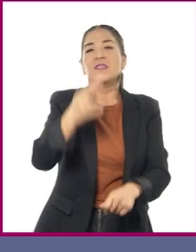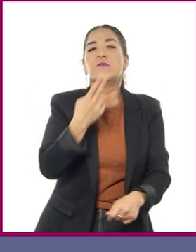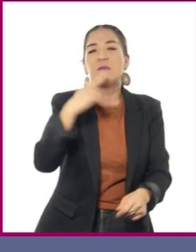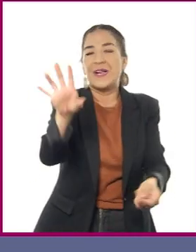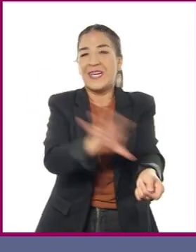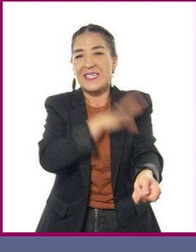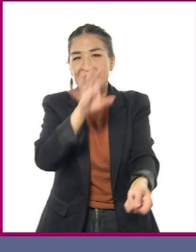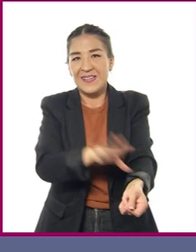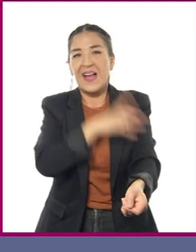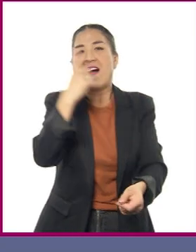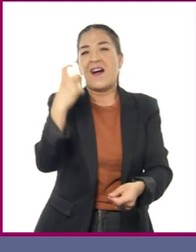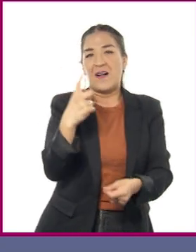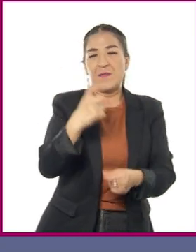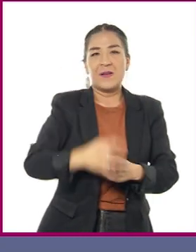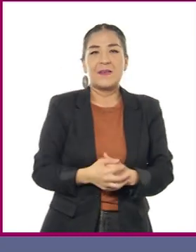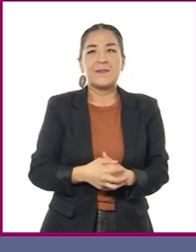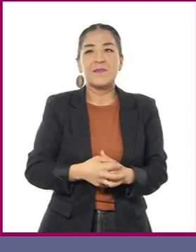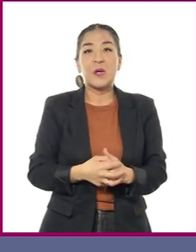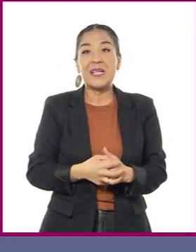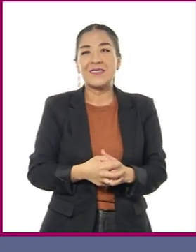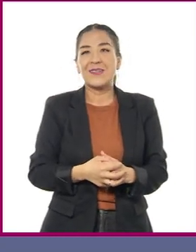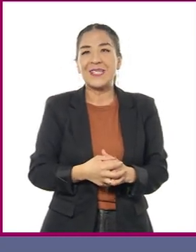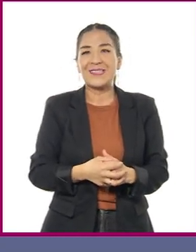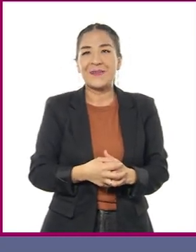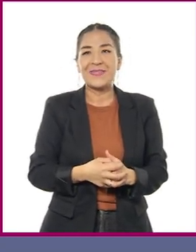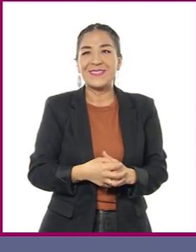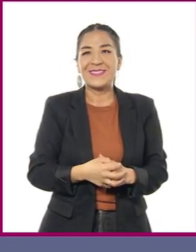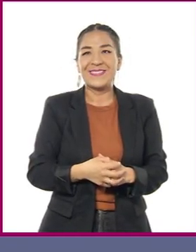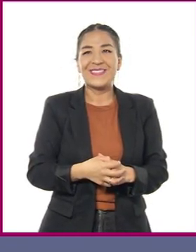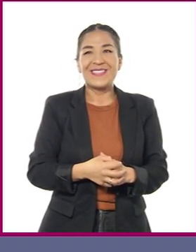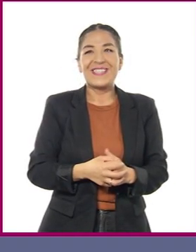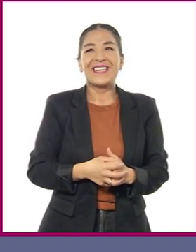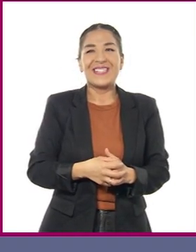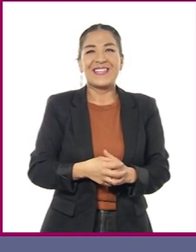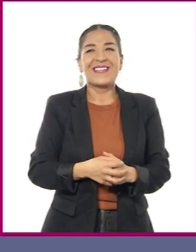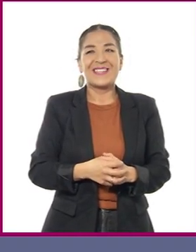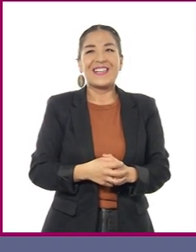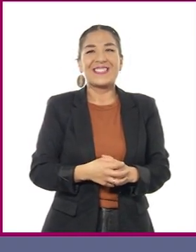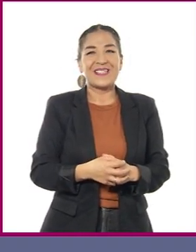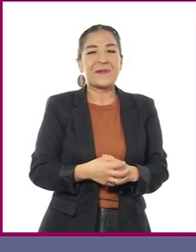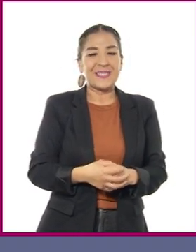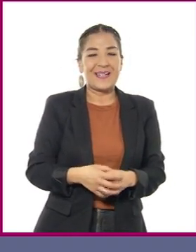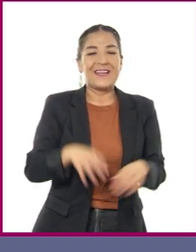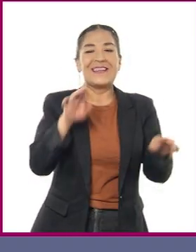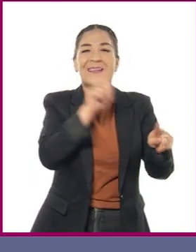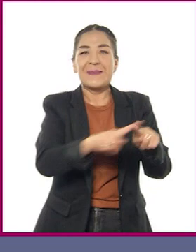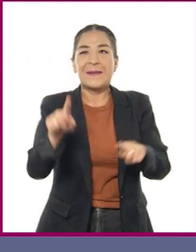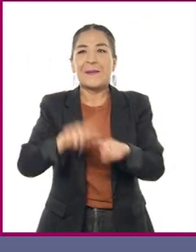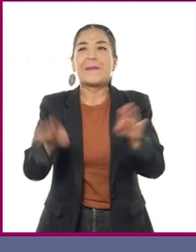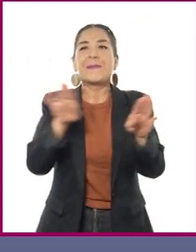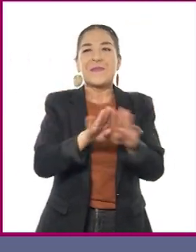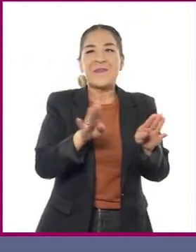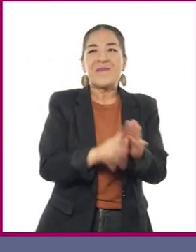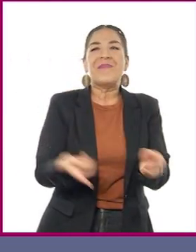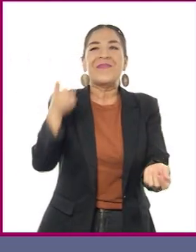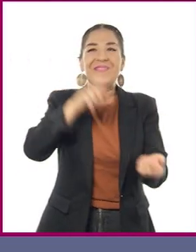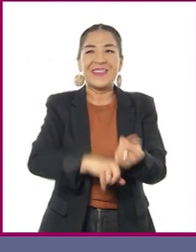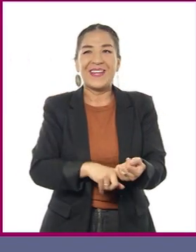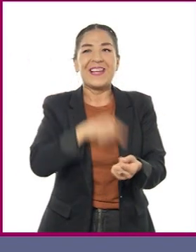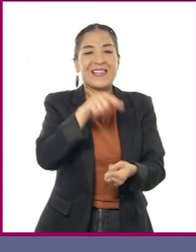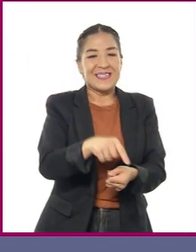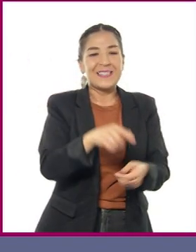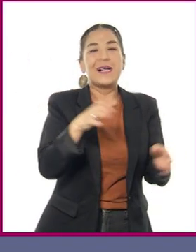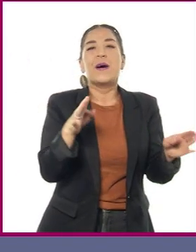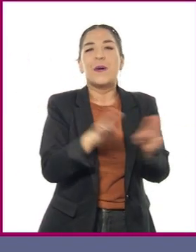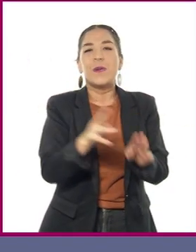y energía. En el sector secundario, las industrias producen desechos químicos, gases y